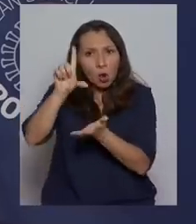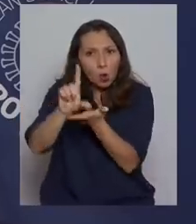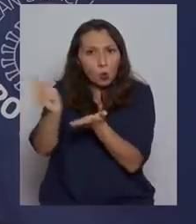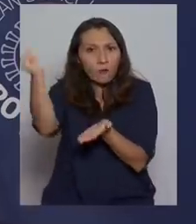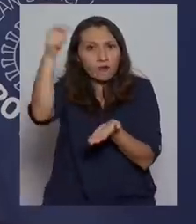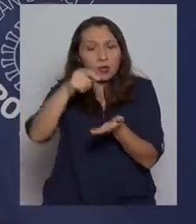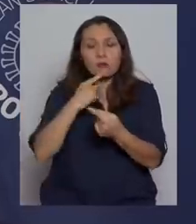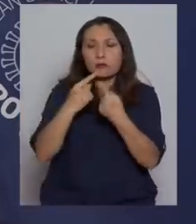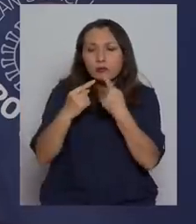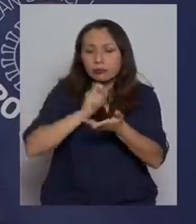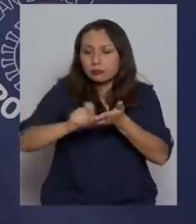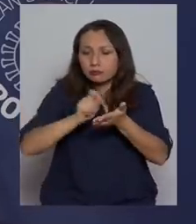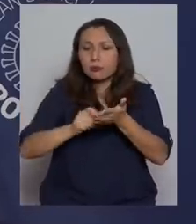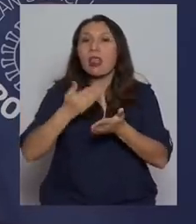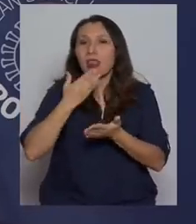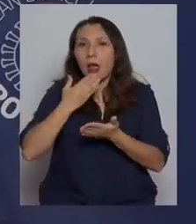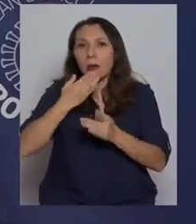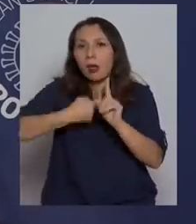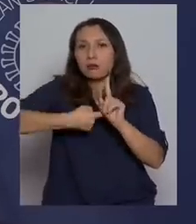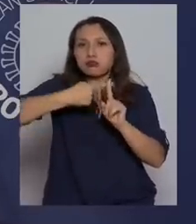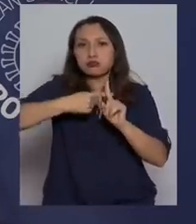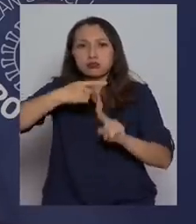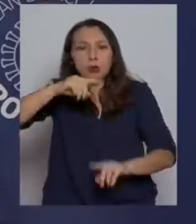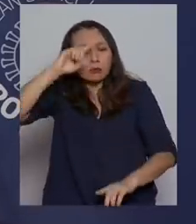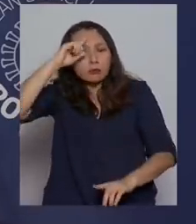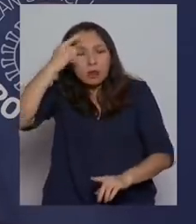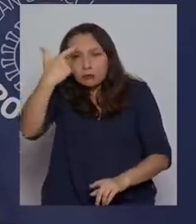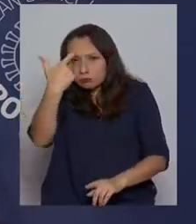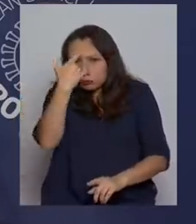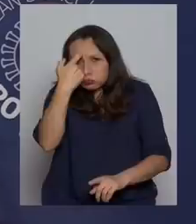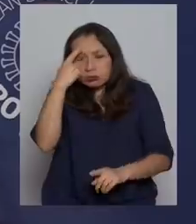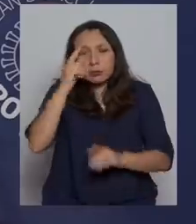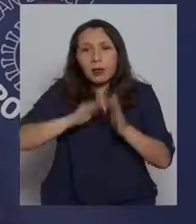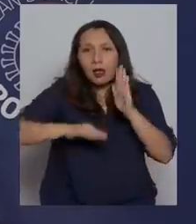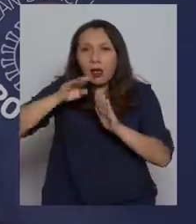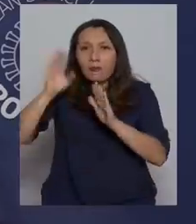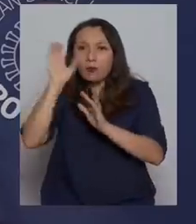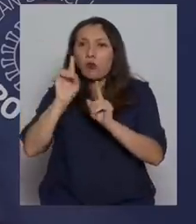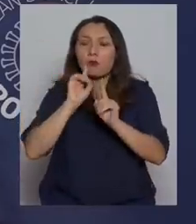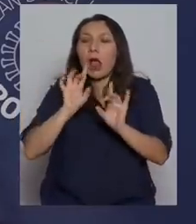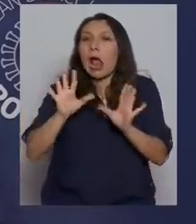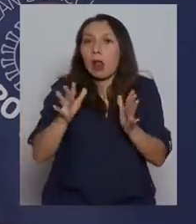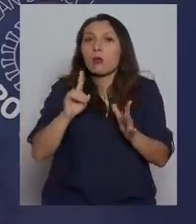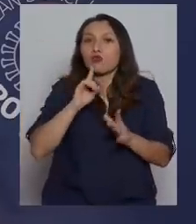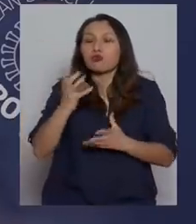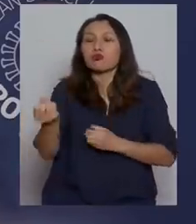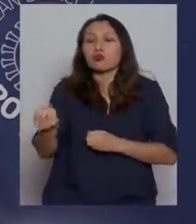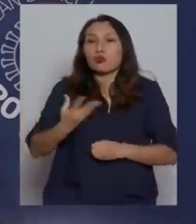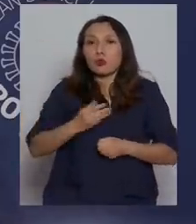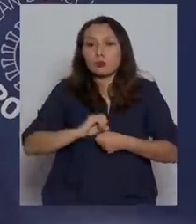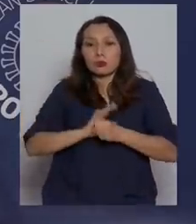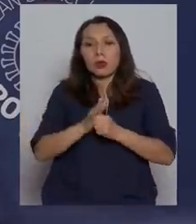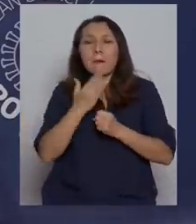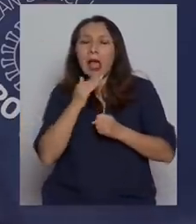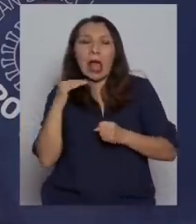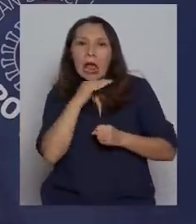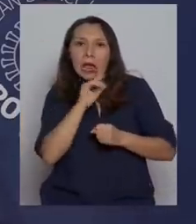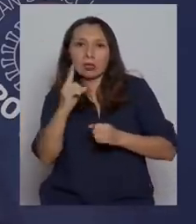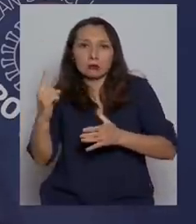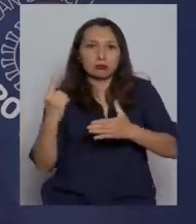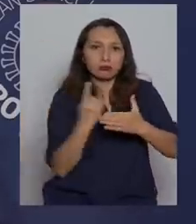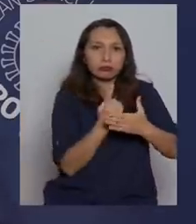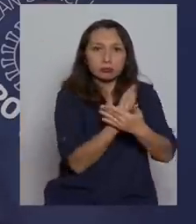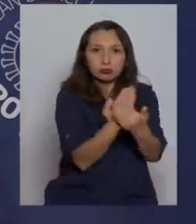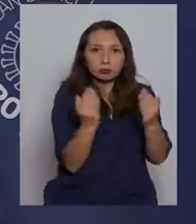y también se hace un control de temperatura para buscar a aquellas personas que podrían estar portando el virus, aislarlas y de